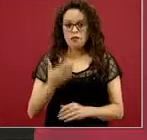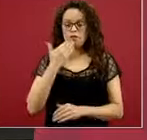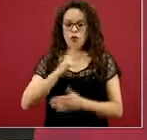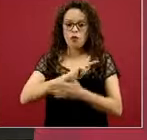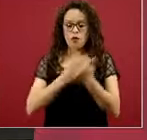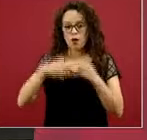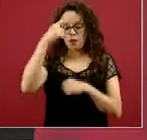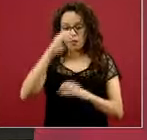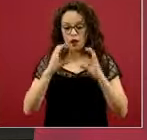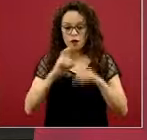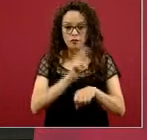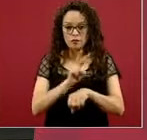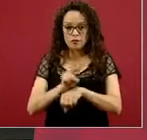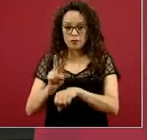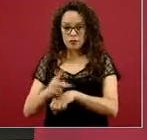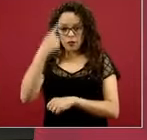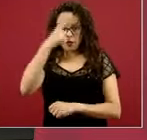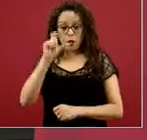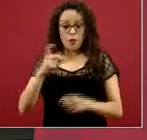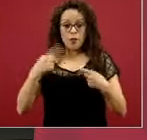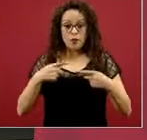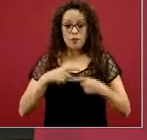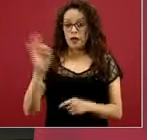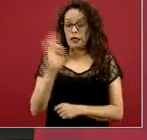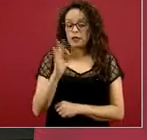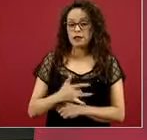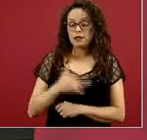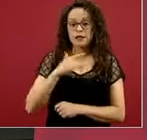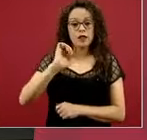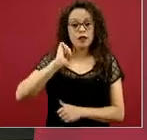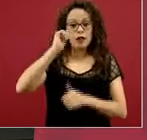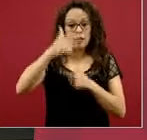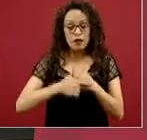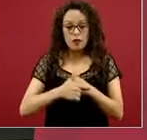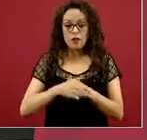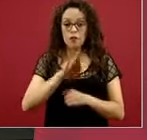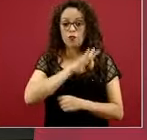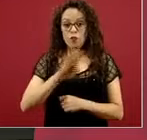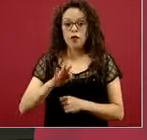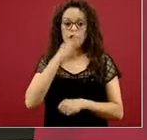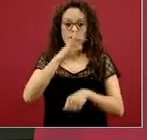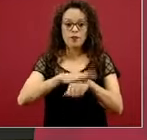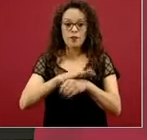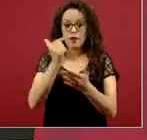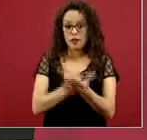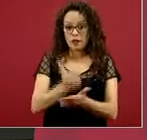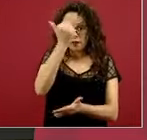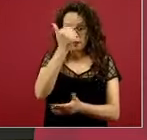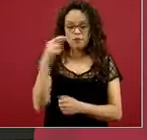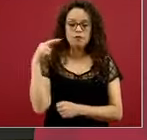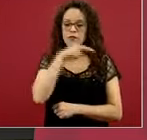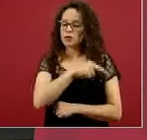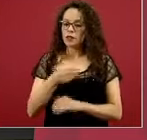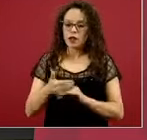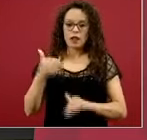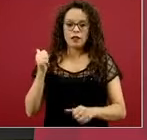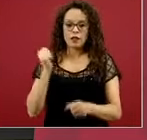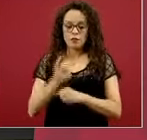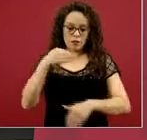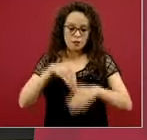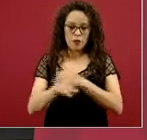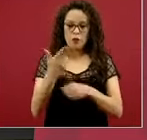monitoreo para que estos pacientes, en el momento que tengan algún dato que sugiera gravedad, se hospitalicen de manera temprana. Entonces, pues recordar a